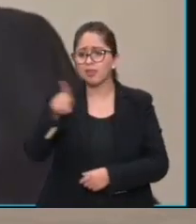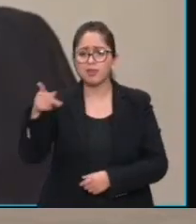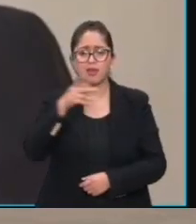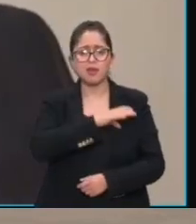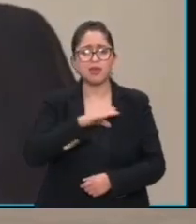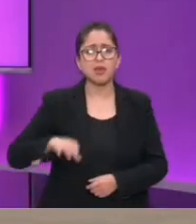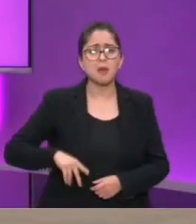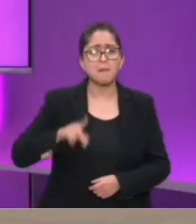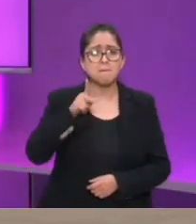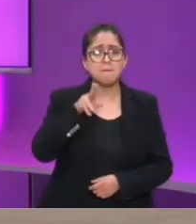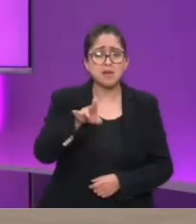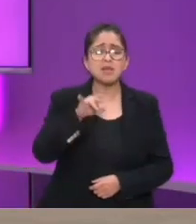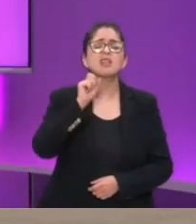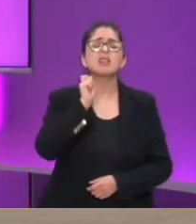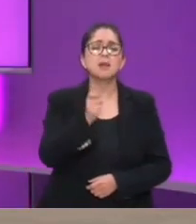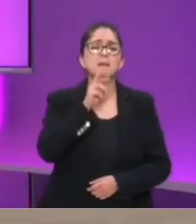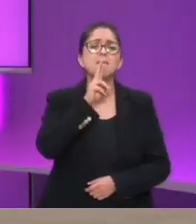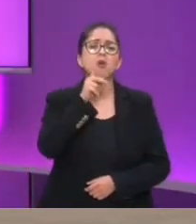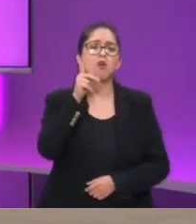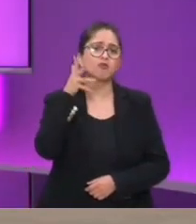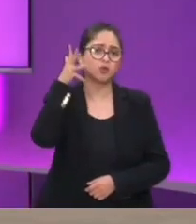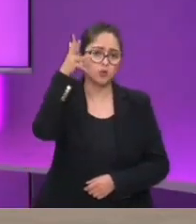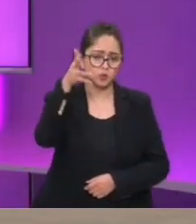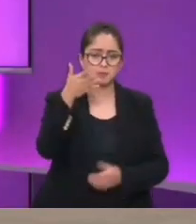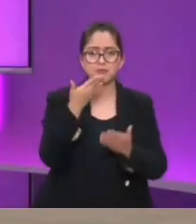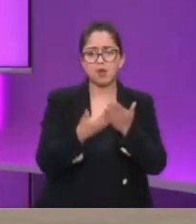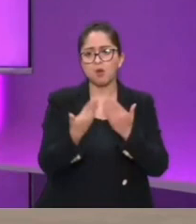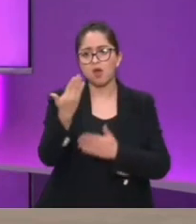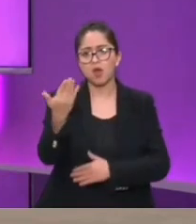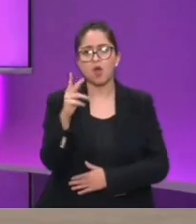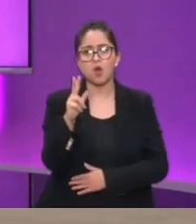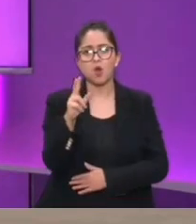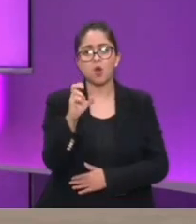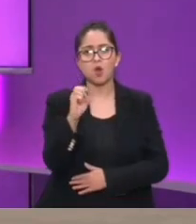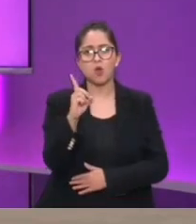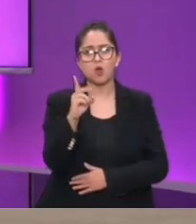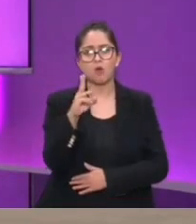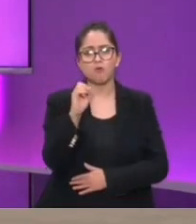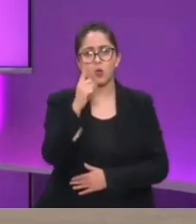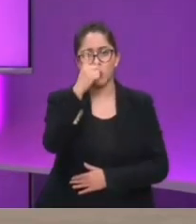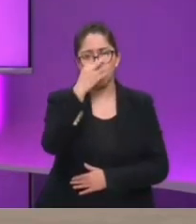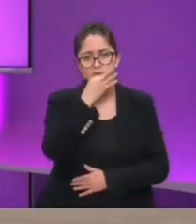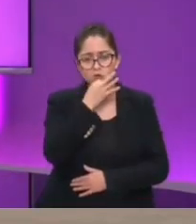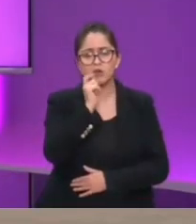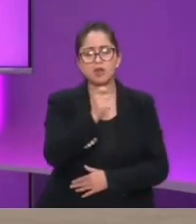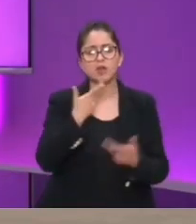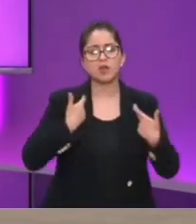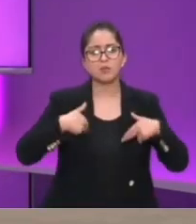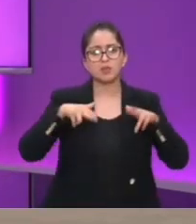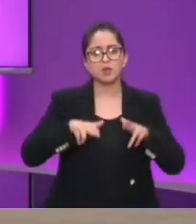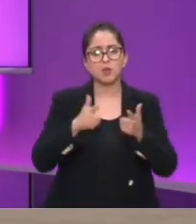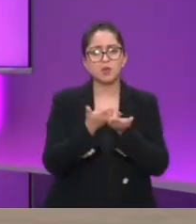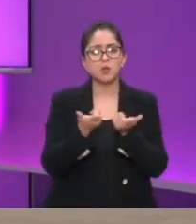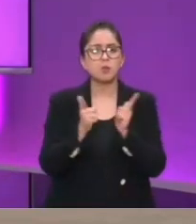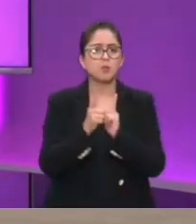Enrique, ahora toca el mensaje final a Rodolfo Ondarza, hasta por un minuto, representante del PT,